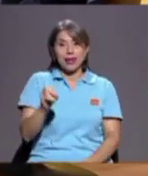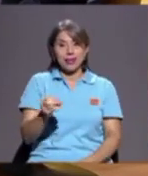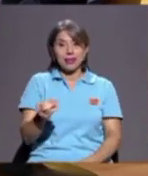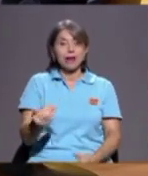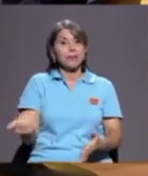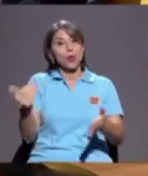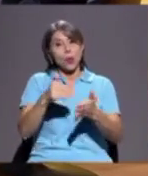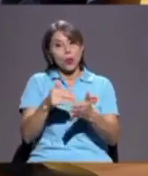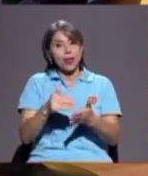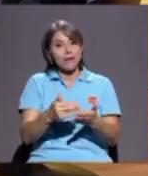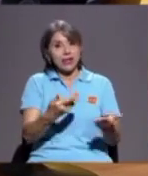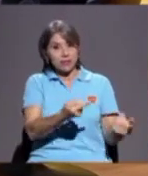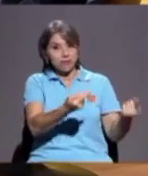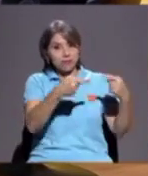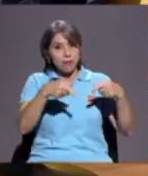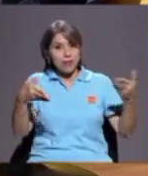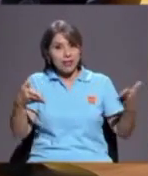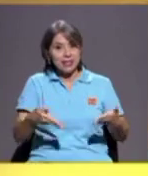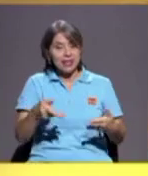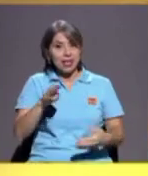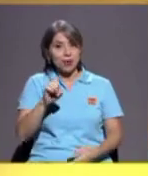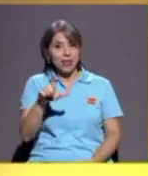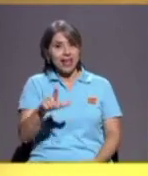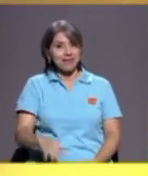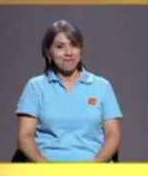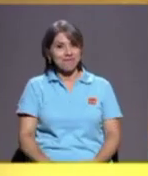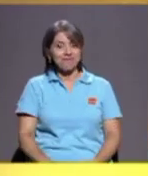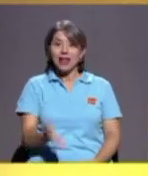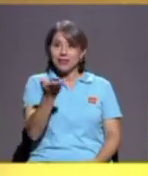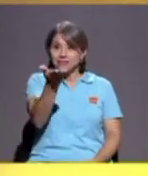contar con la presencia de don Miguel. A